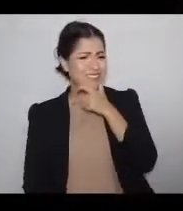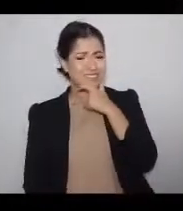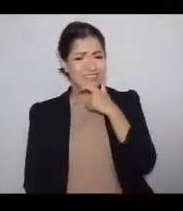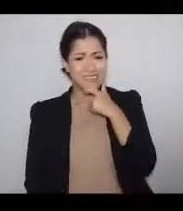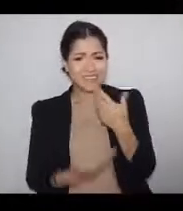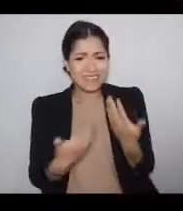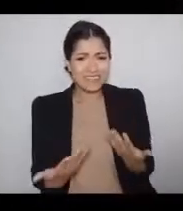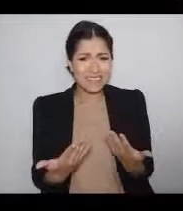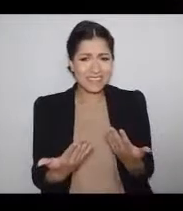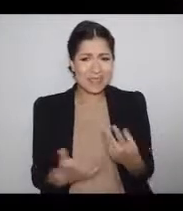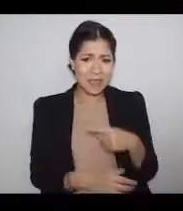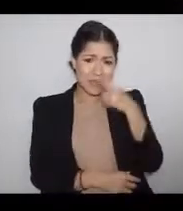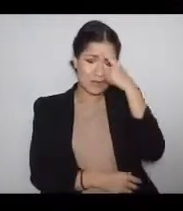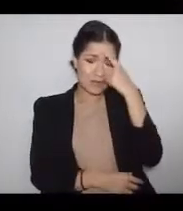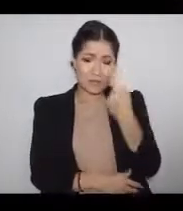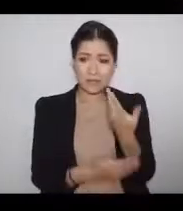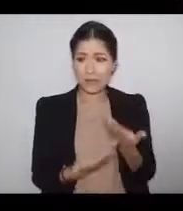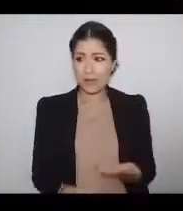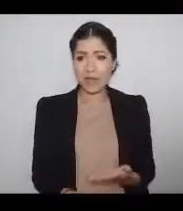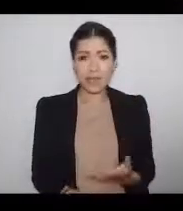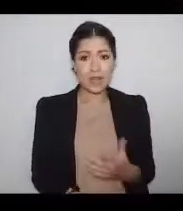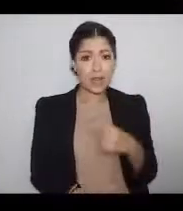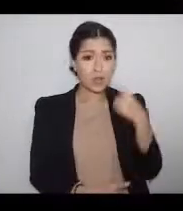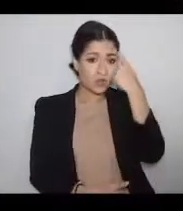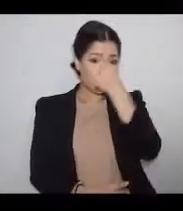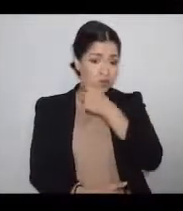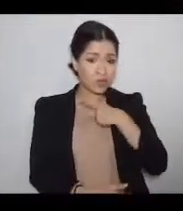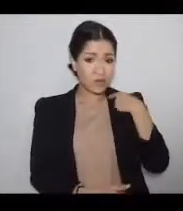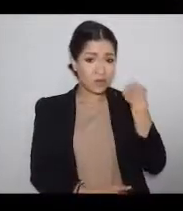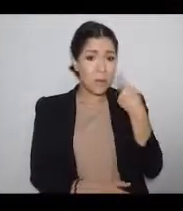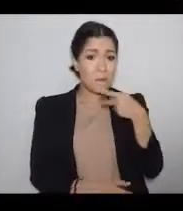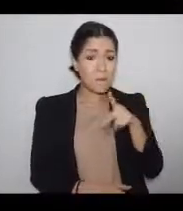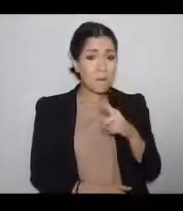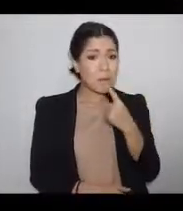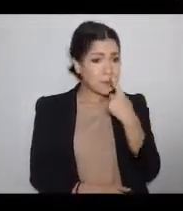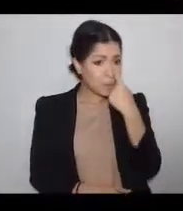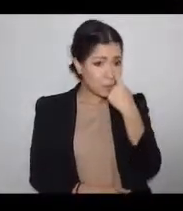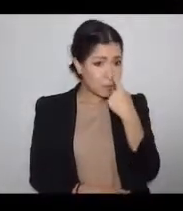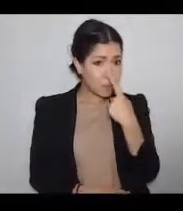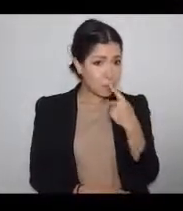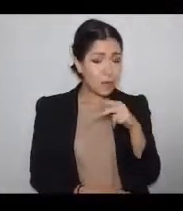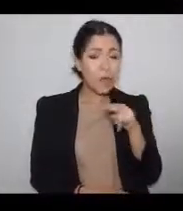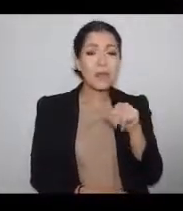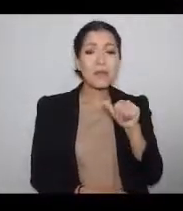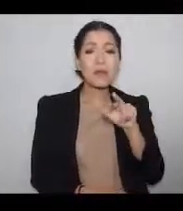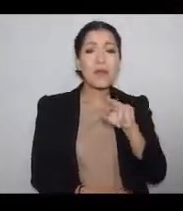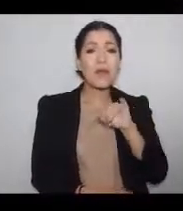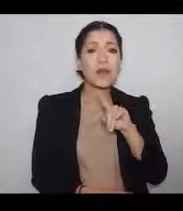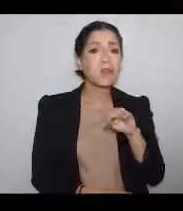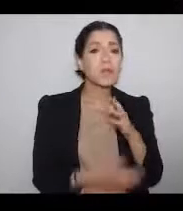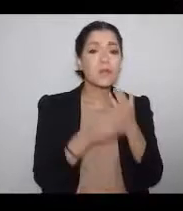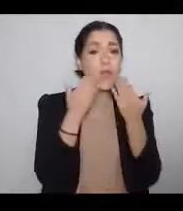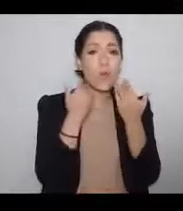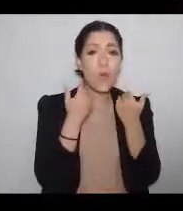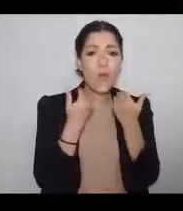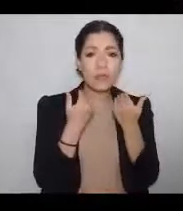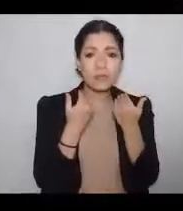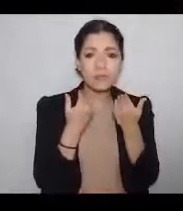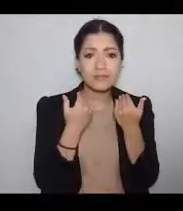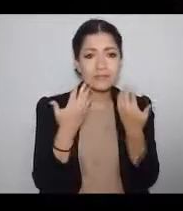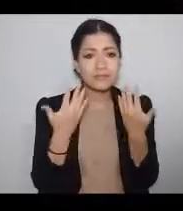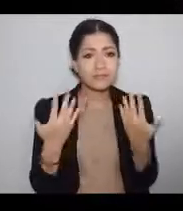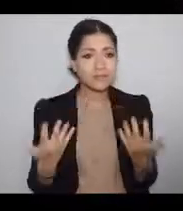Tabaco para una cara sin nariz. Una burla despiadada. Mis enemigos no se dan tregua